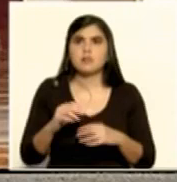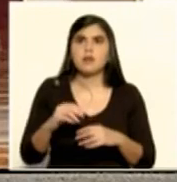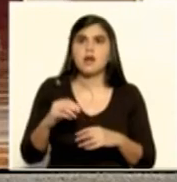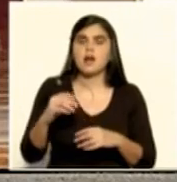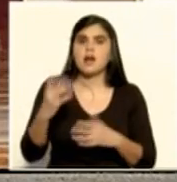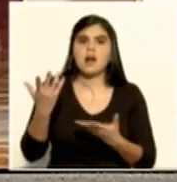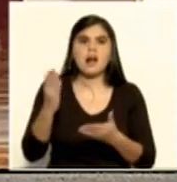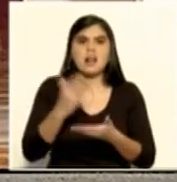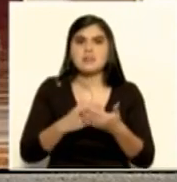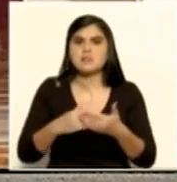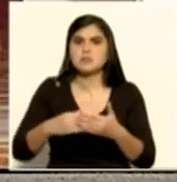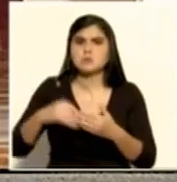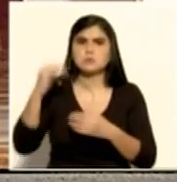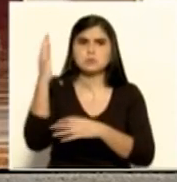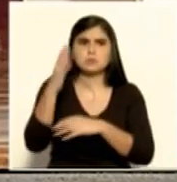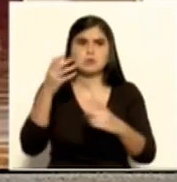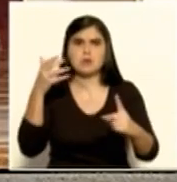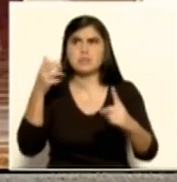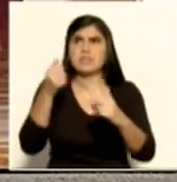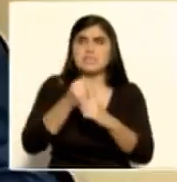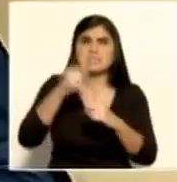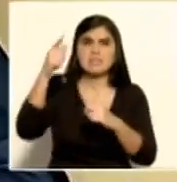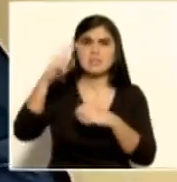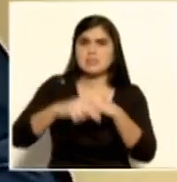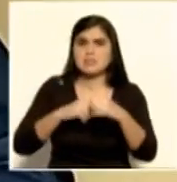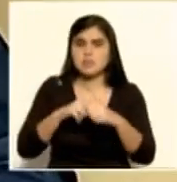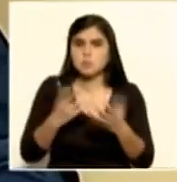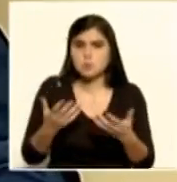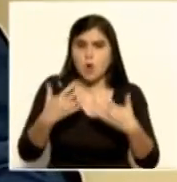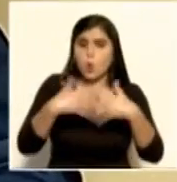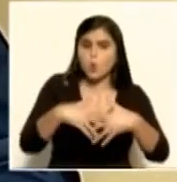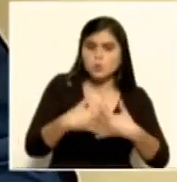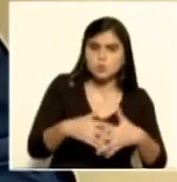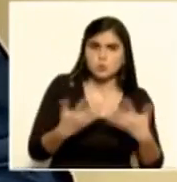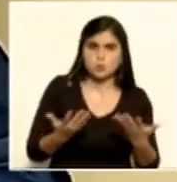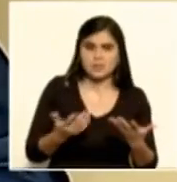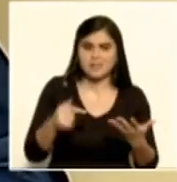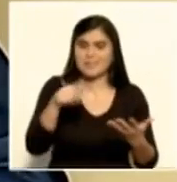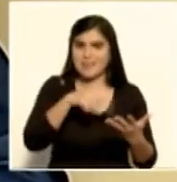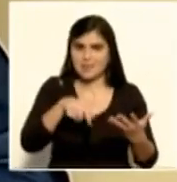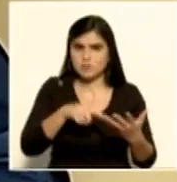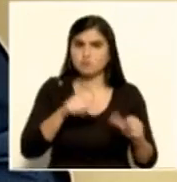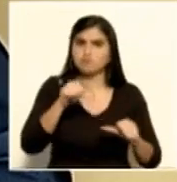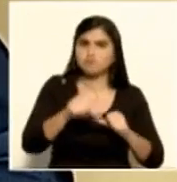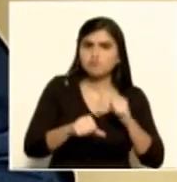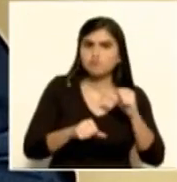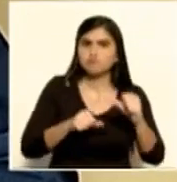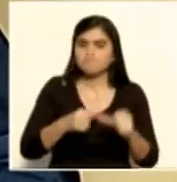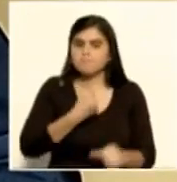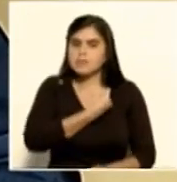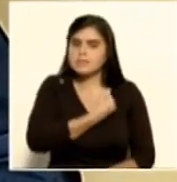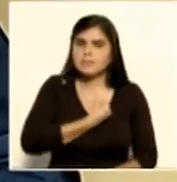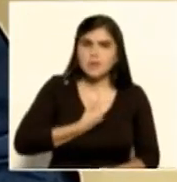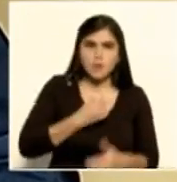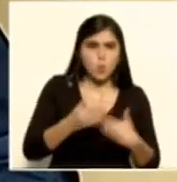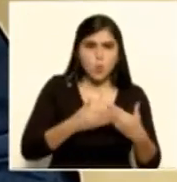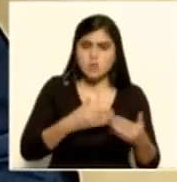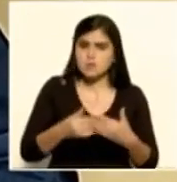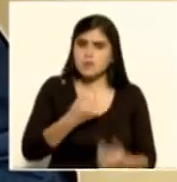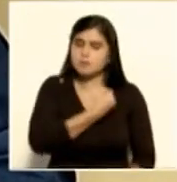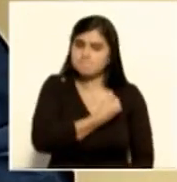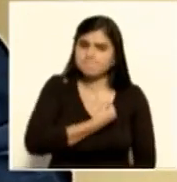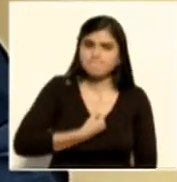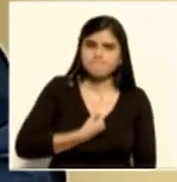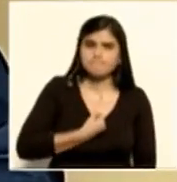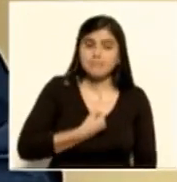un accidente industrial, lleva esfuerzos, lleva sacrificios. En